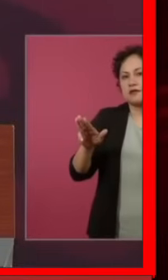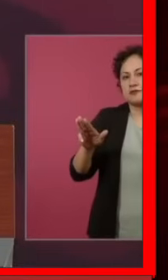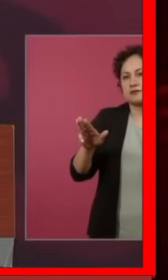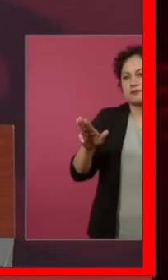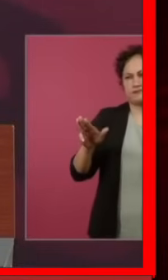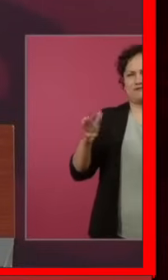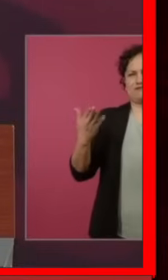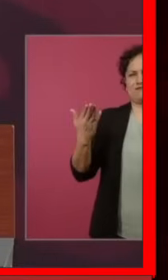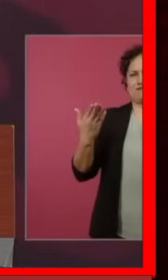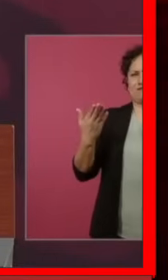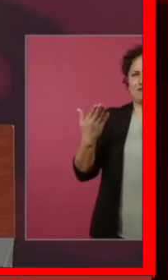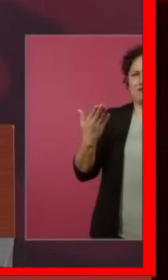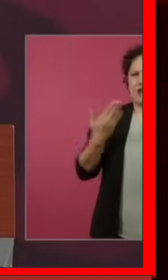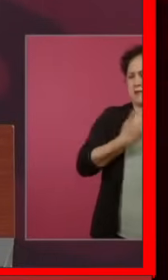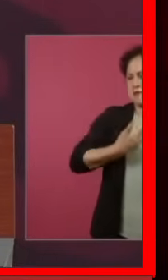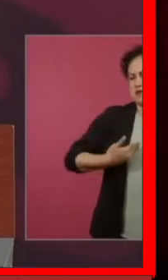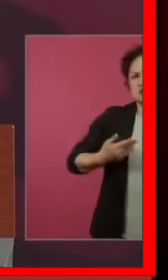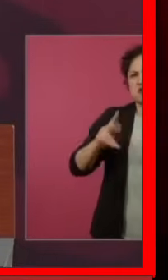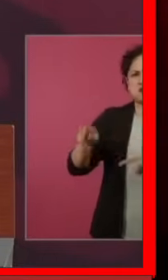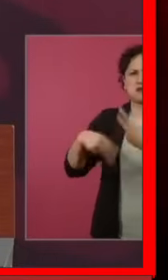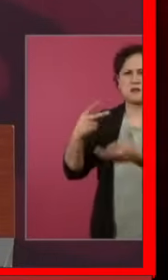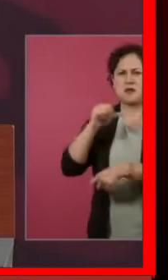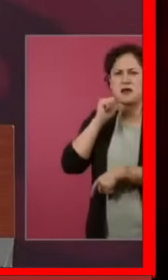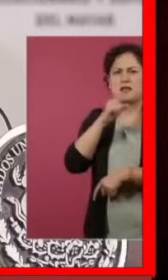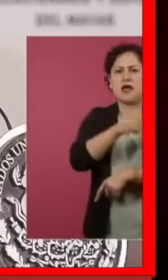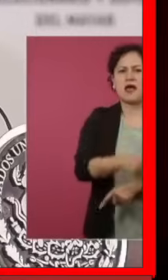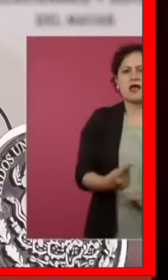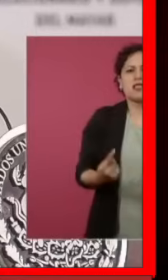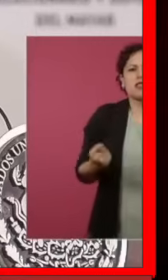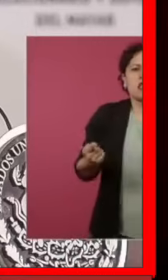yo, seguían sacando